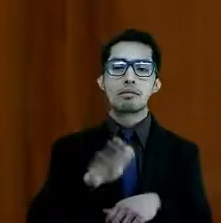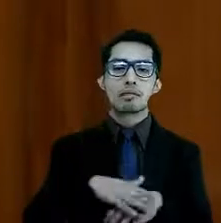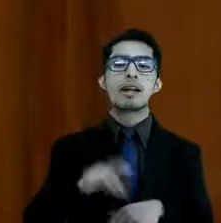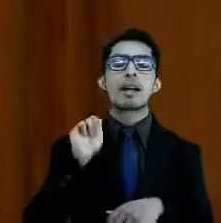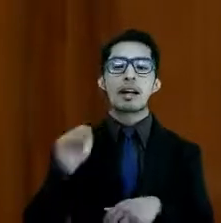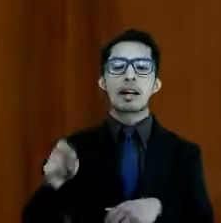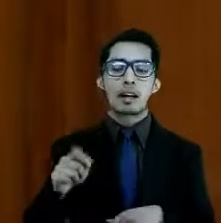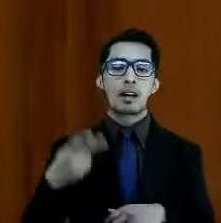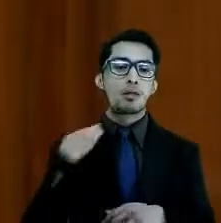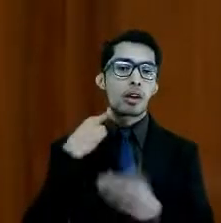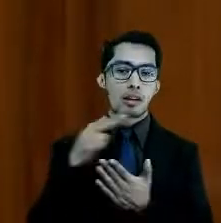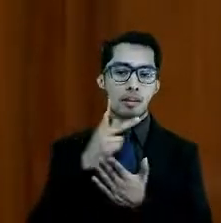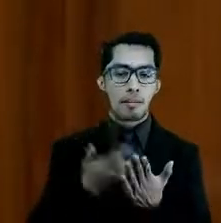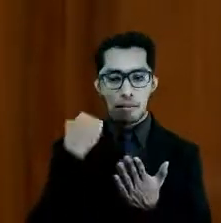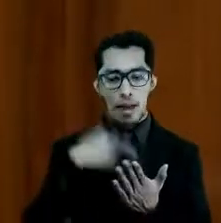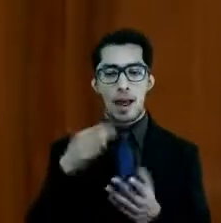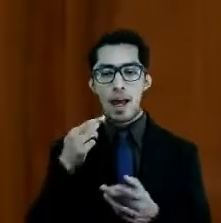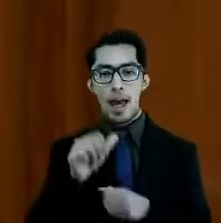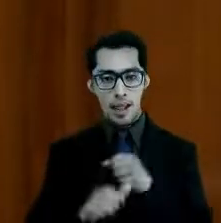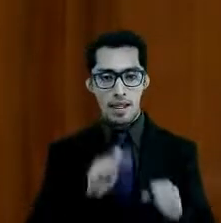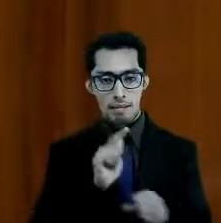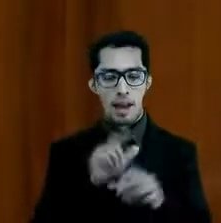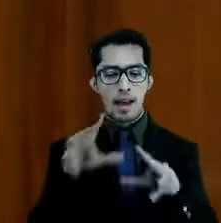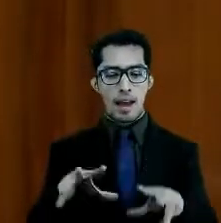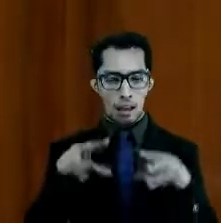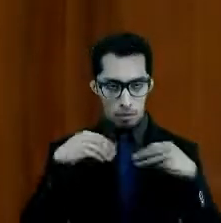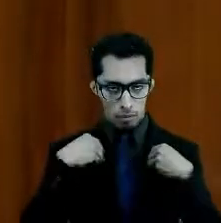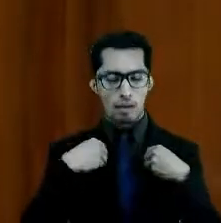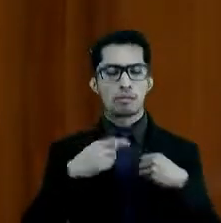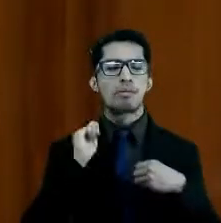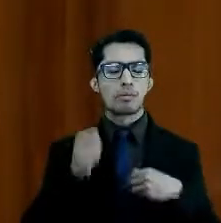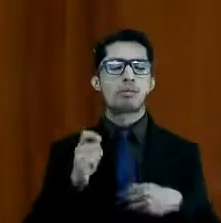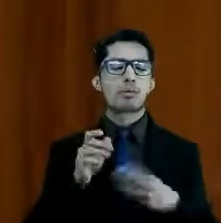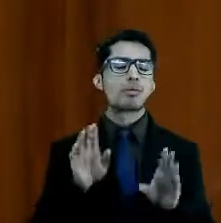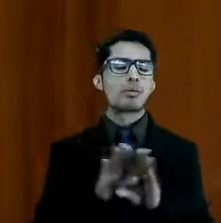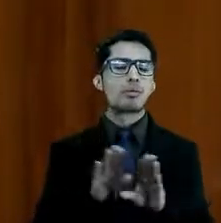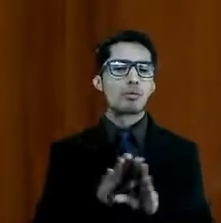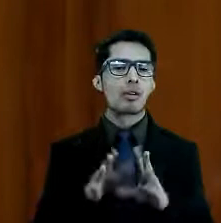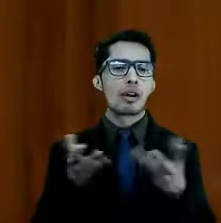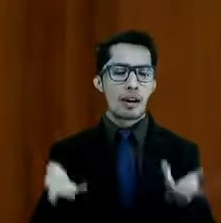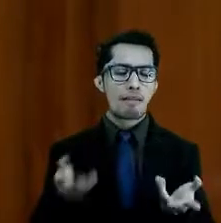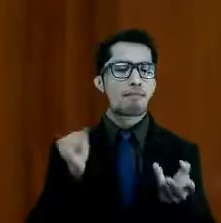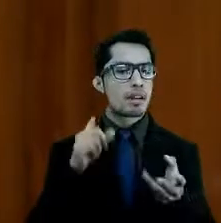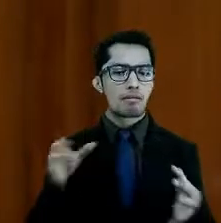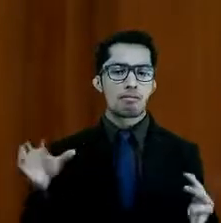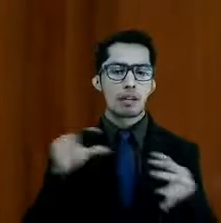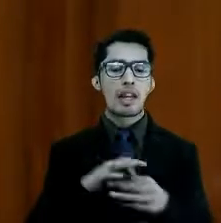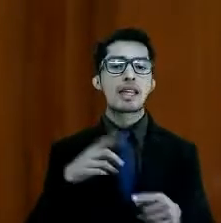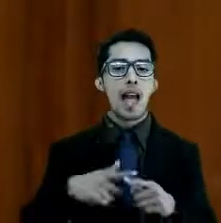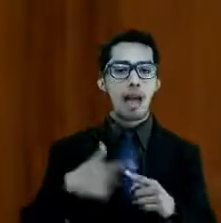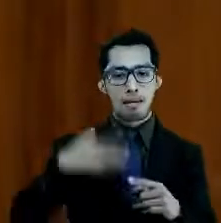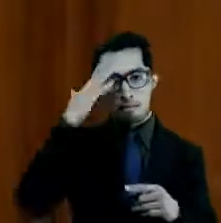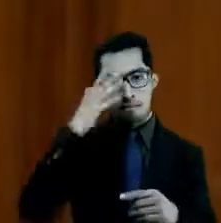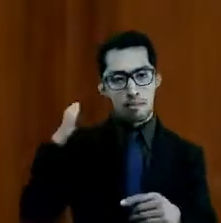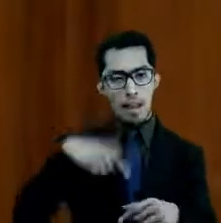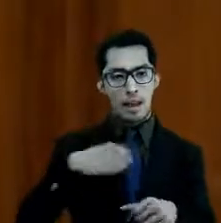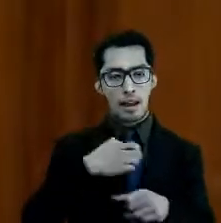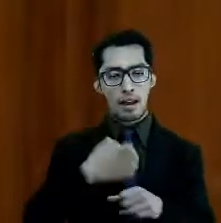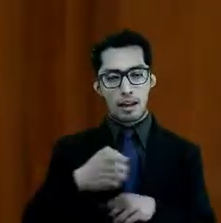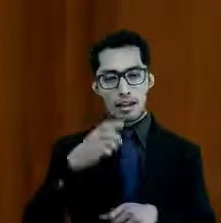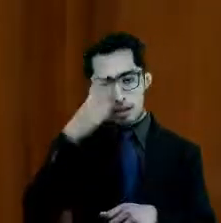esta política de adopción a los animalitos sea, diríamos, enarbolada desde el gobierno del Estado de México